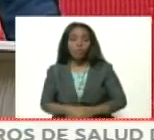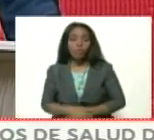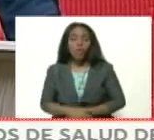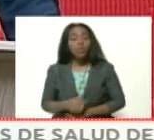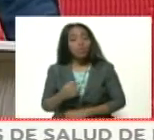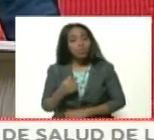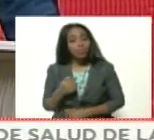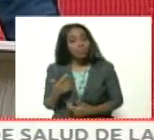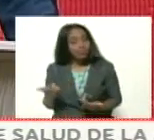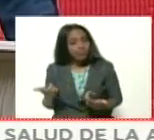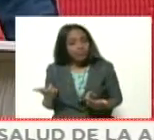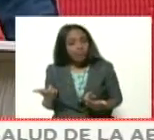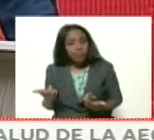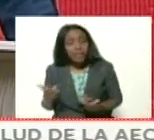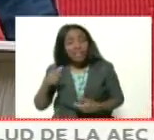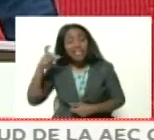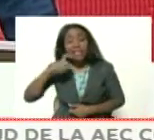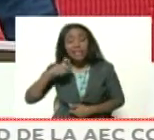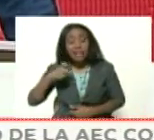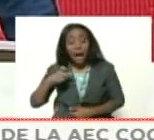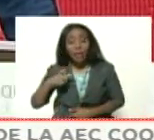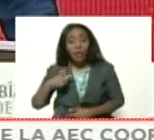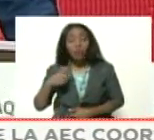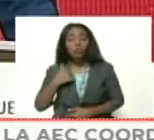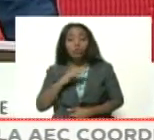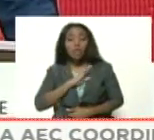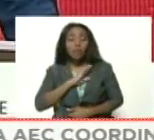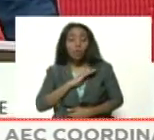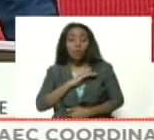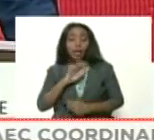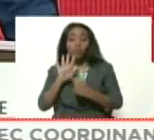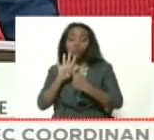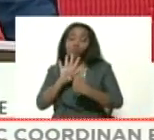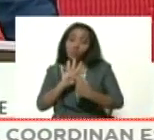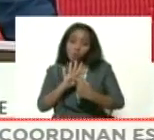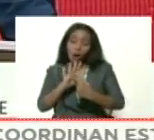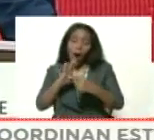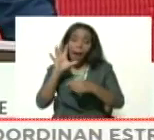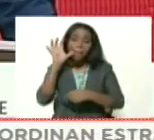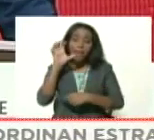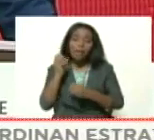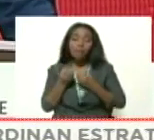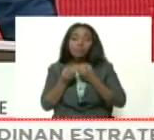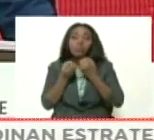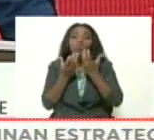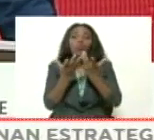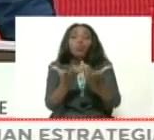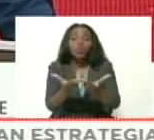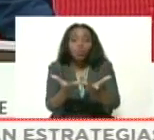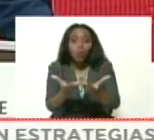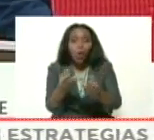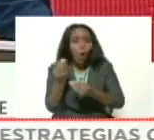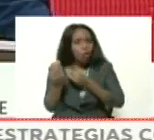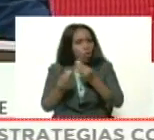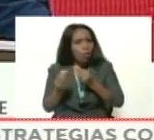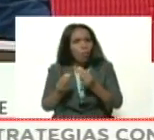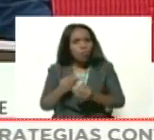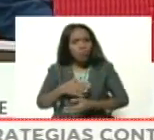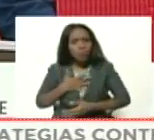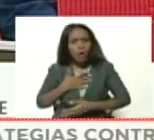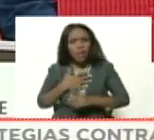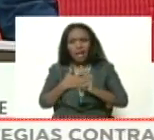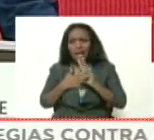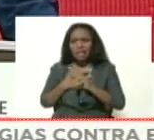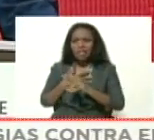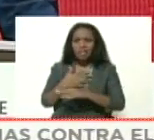que necesariamente teníamos que dirigirnos al país para expresarle cómo se puede ser tan